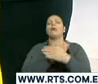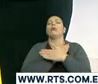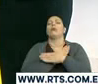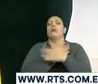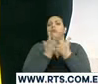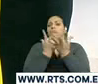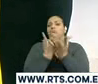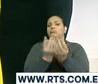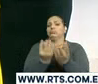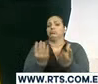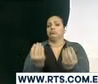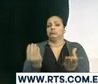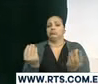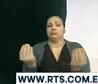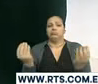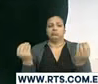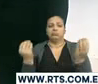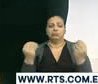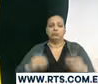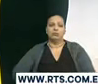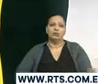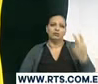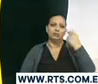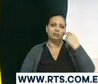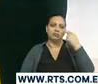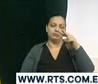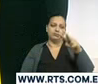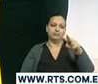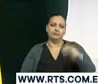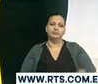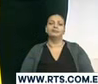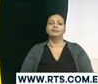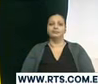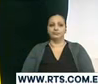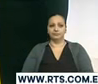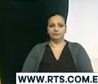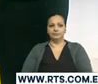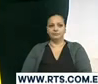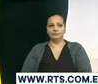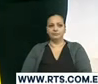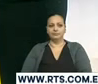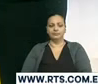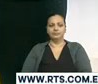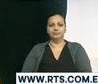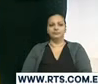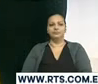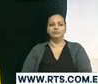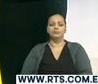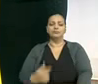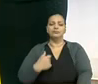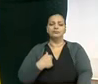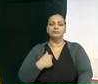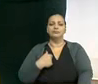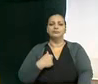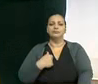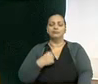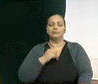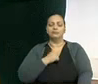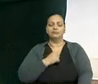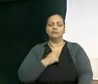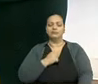invadía la calle de la carretera, de la calle donde pasan los vehículos. Yo a veces, en forma disimulada, y porque soy un ser